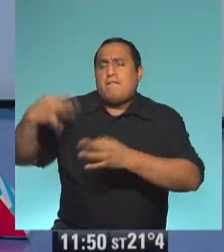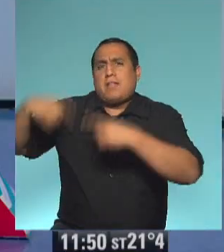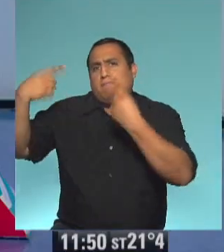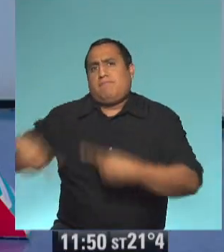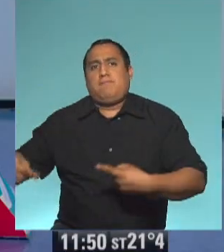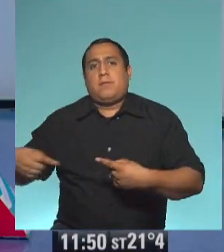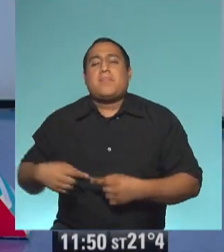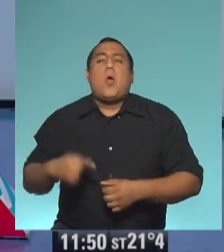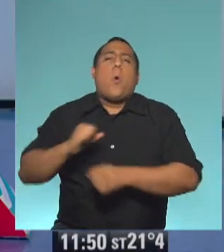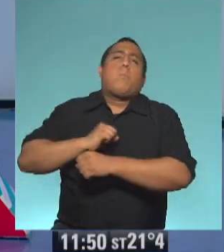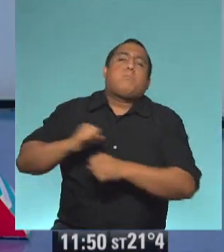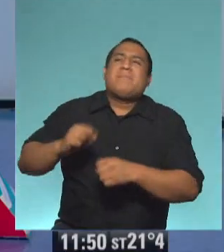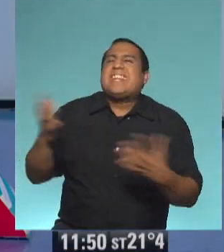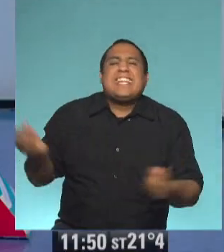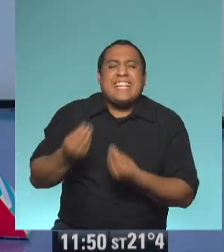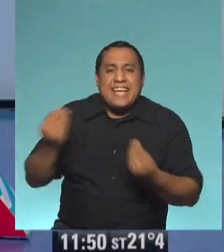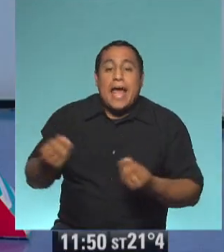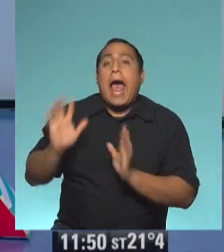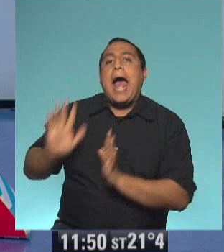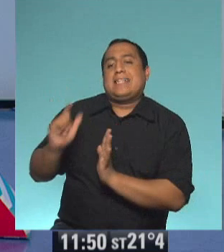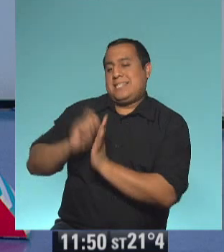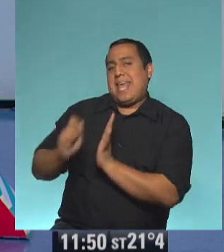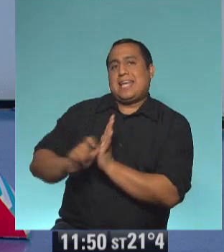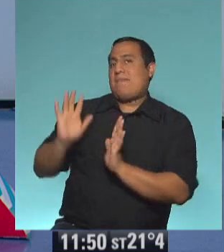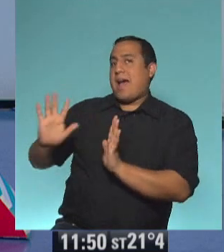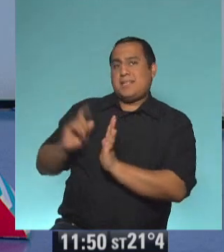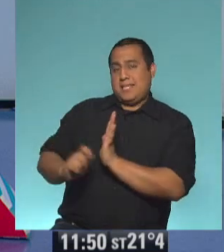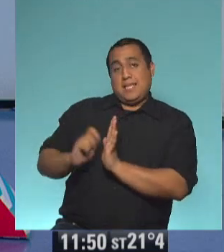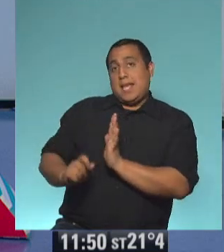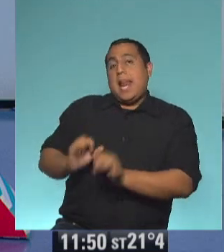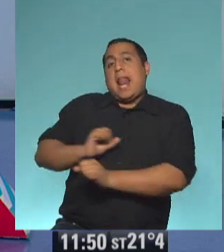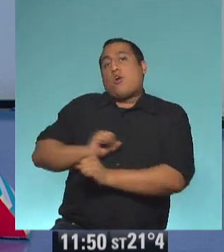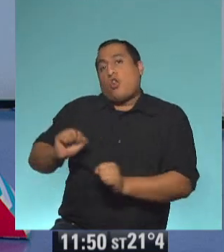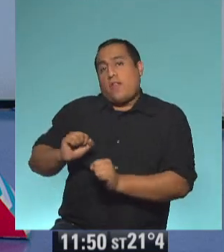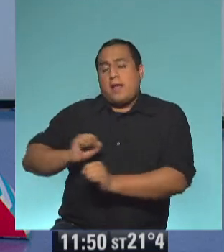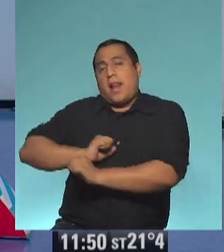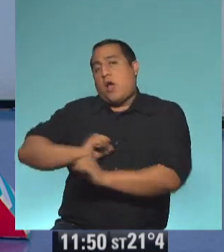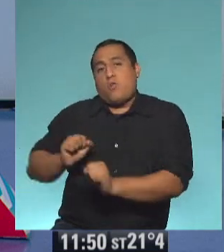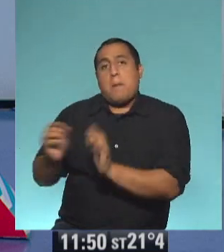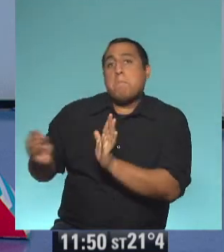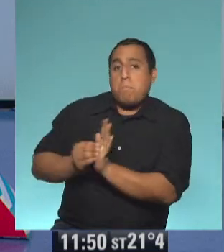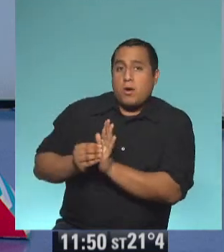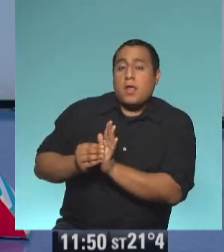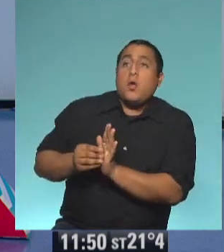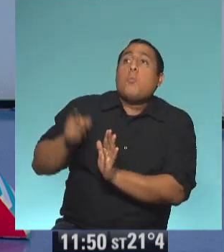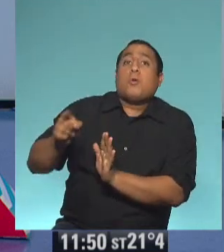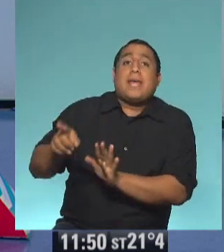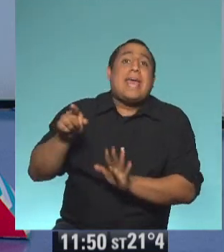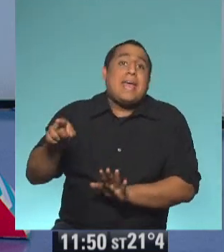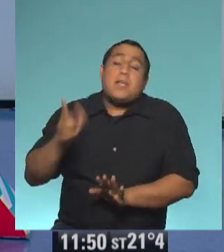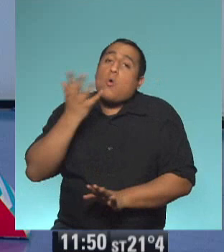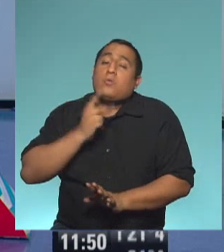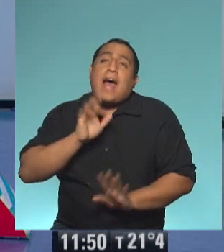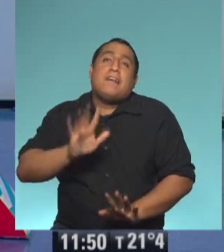cuando nos referimos a la Gorda, digamos, está escrito así por Graciela y tiene que ver con que evidentemente a ella le gustaba ser nombrada